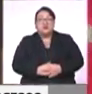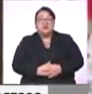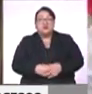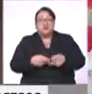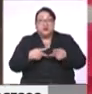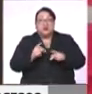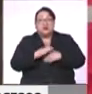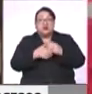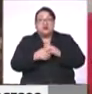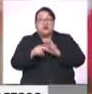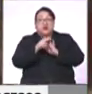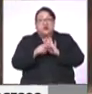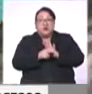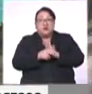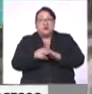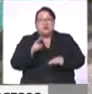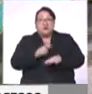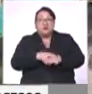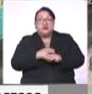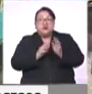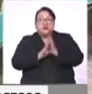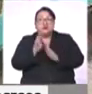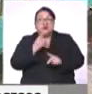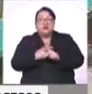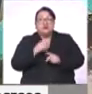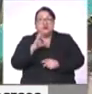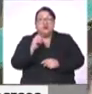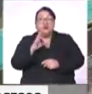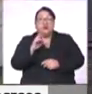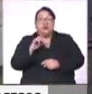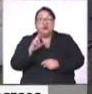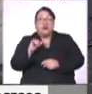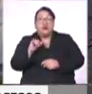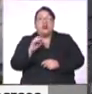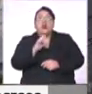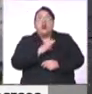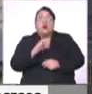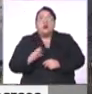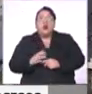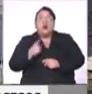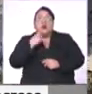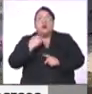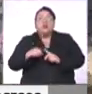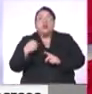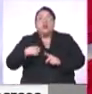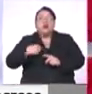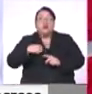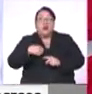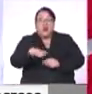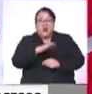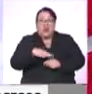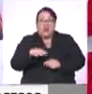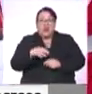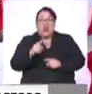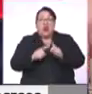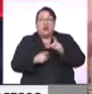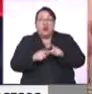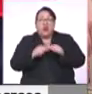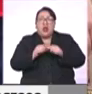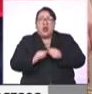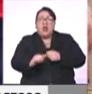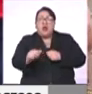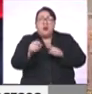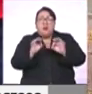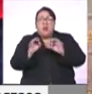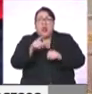de normalización emprendidos por el COFOPRI y los gobiernos locales en posesiones informales ubicadas en zonas